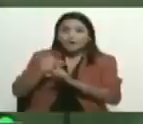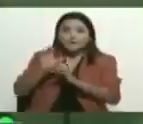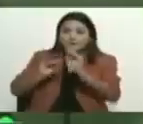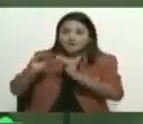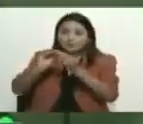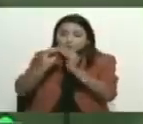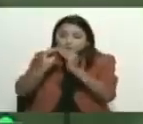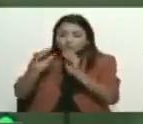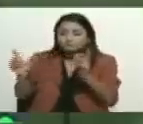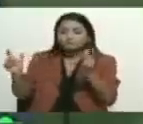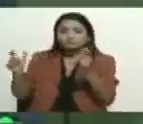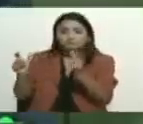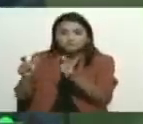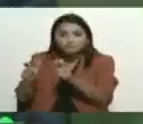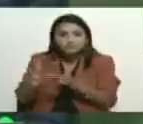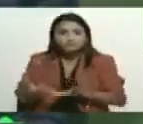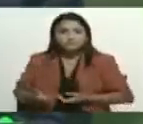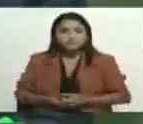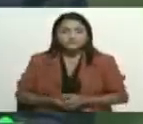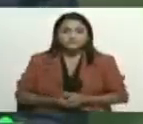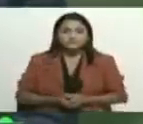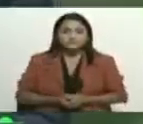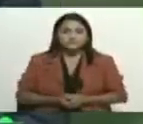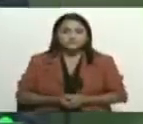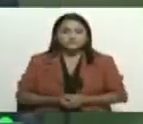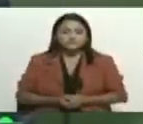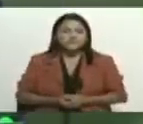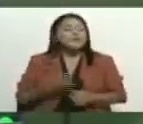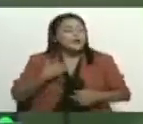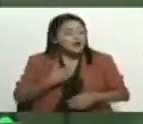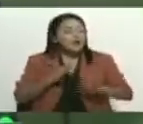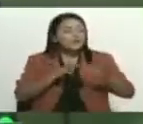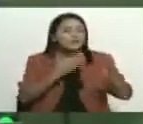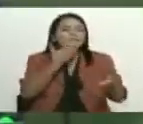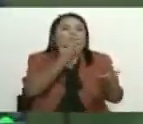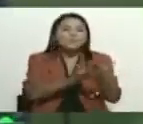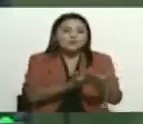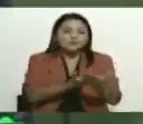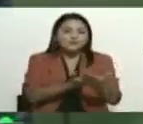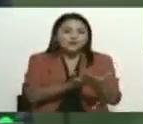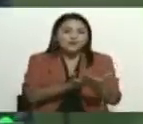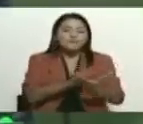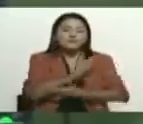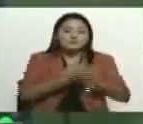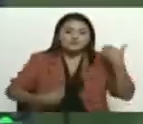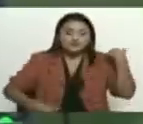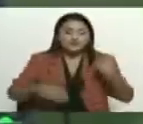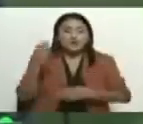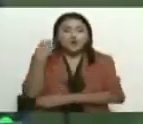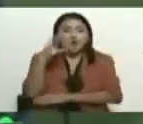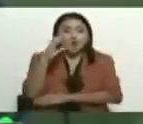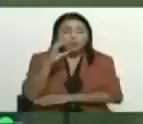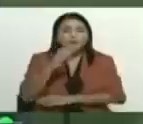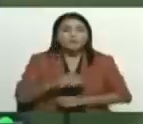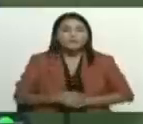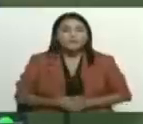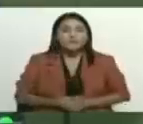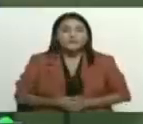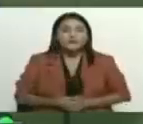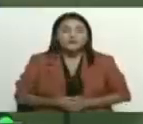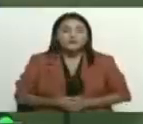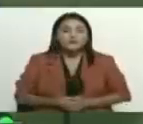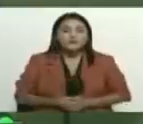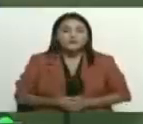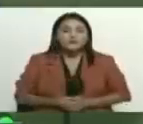hoy acecha a nuestro mundo. Apoyamos la propuesta del presidente colombiano Gustavo Petro de convocar